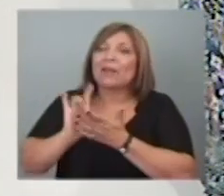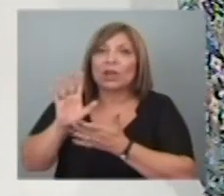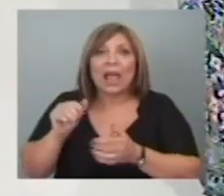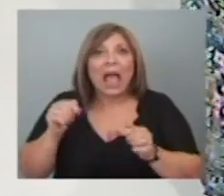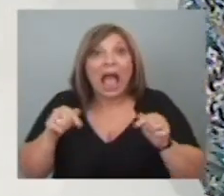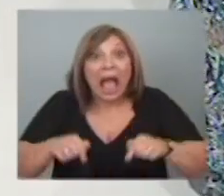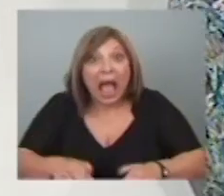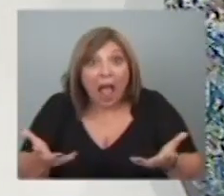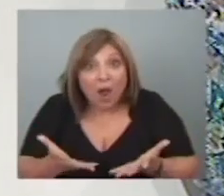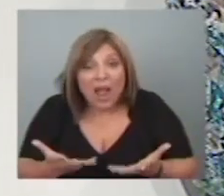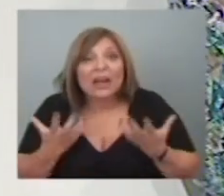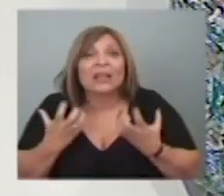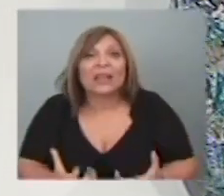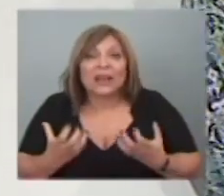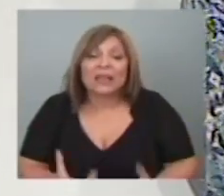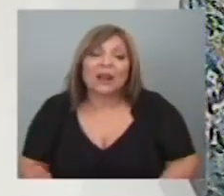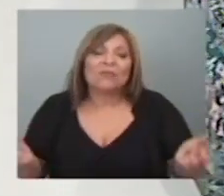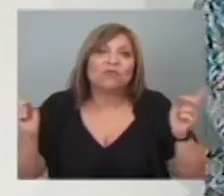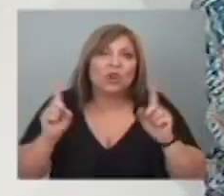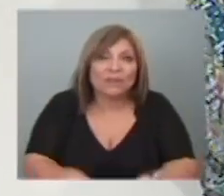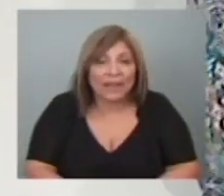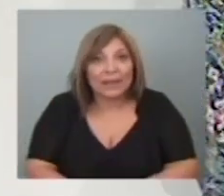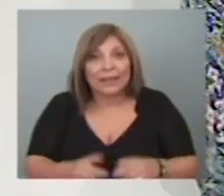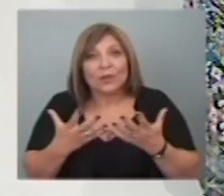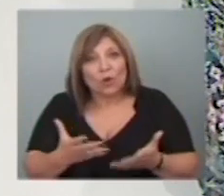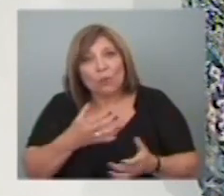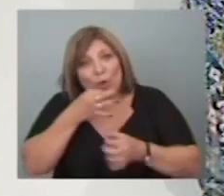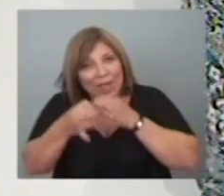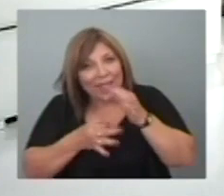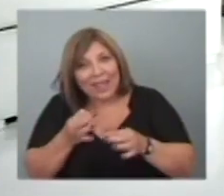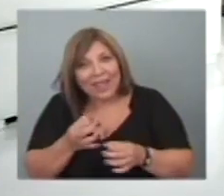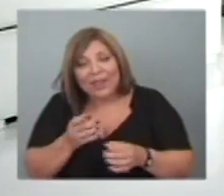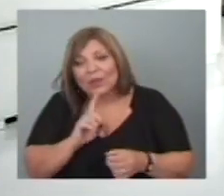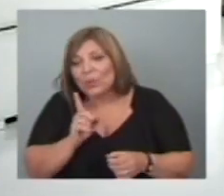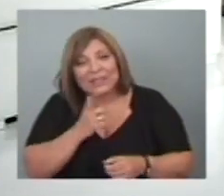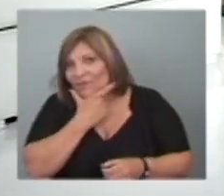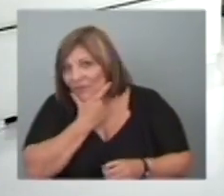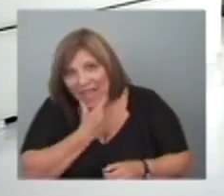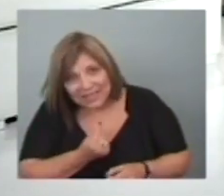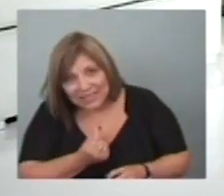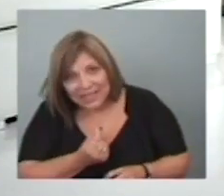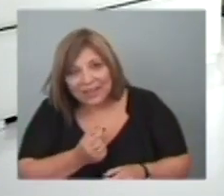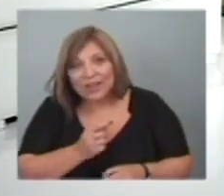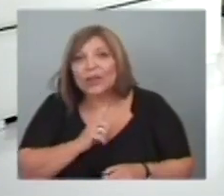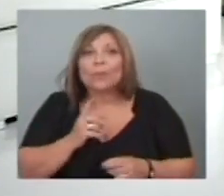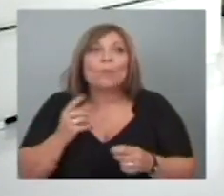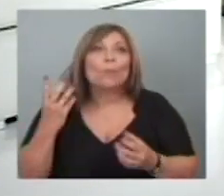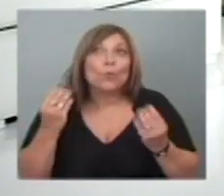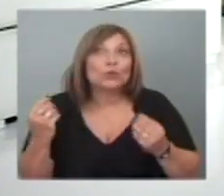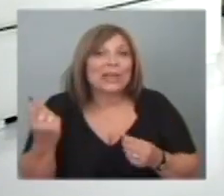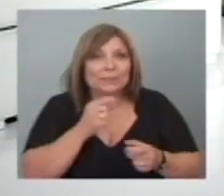ahora quieren regresar. Y ese regreso, como lo decíamos, no es nada sencillo, o no es tan sencillo para